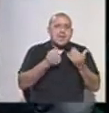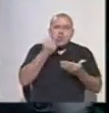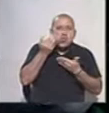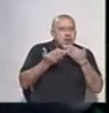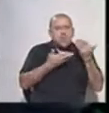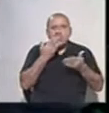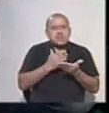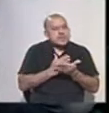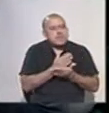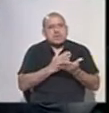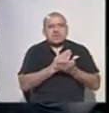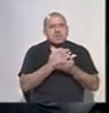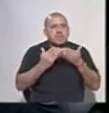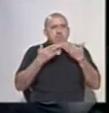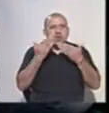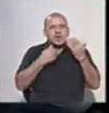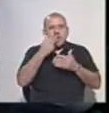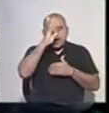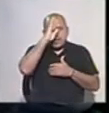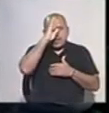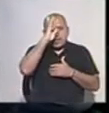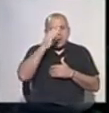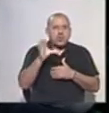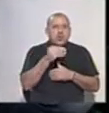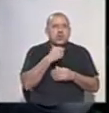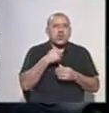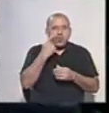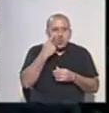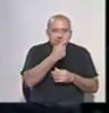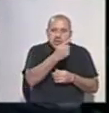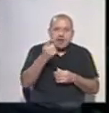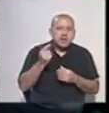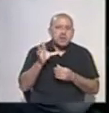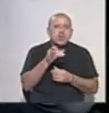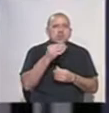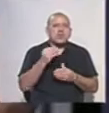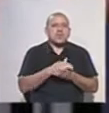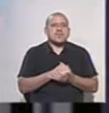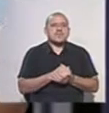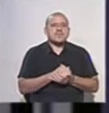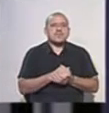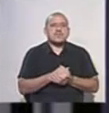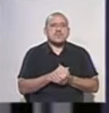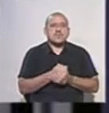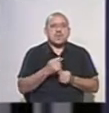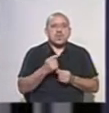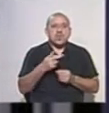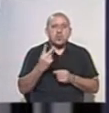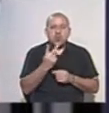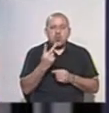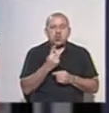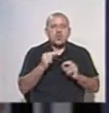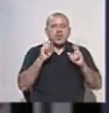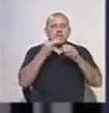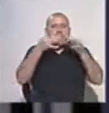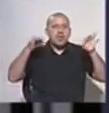Sí. Aprendérmelas todas de memoria. Imitar a todos los cantantes. Esto podría ser parte del espectáculo, ¿no? Ustedes charlando sobre la música de Estira y de